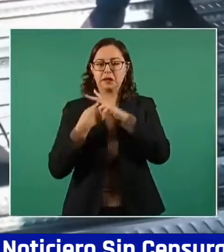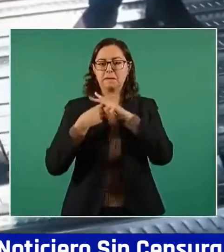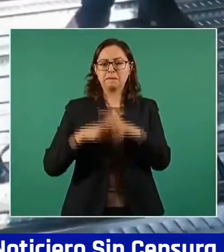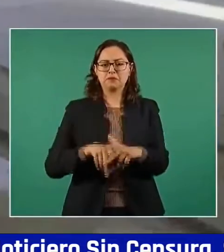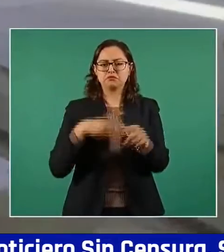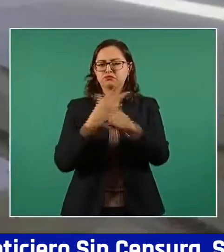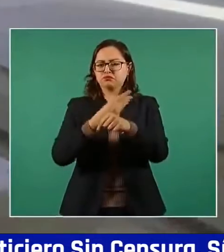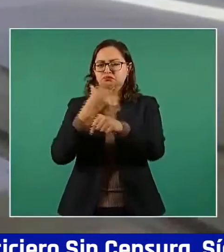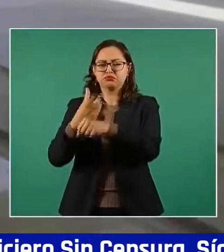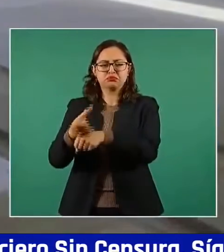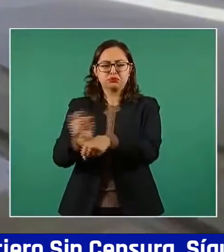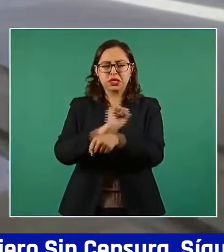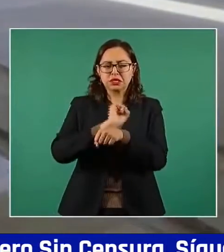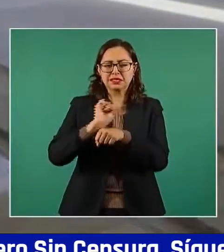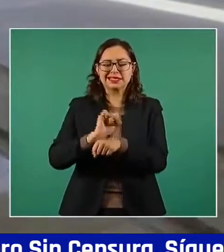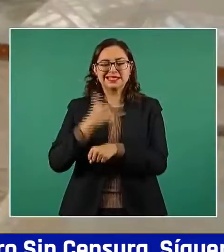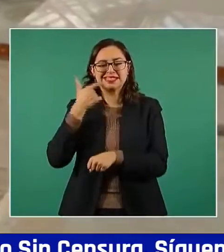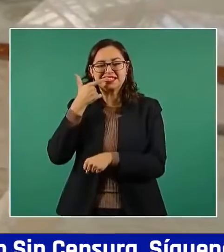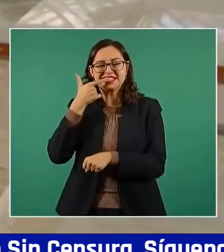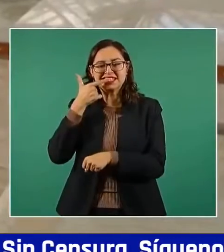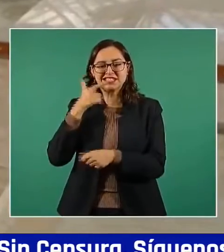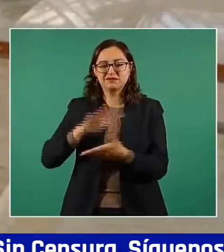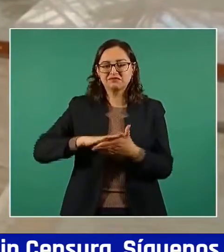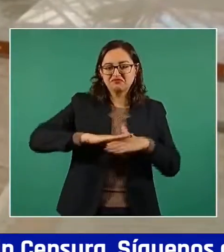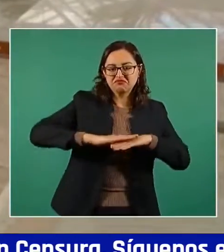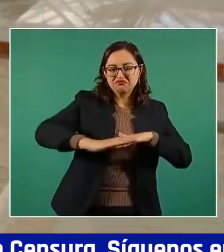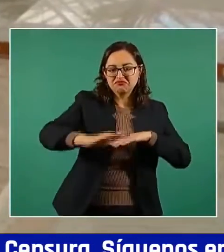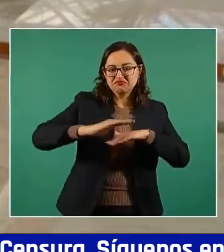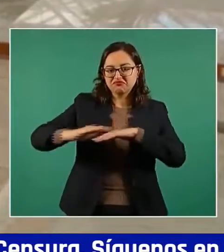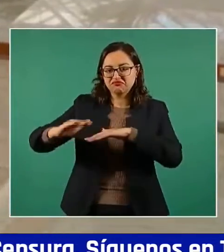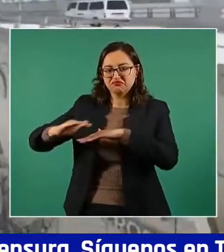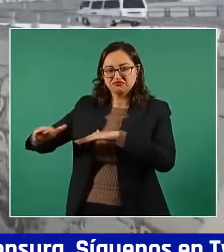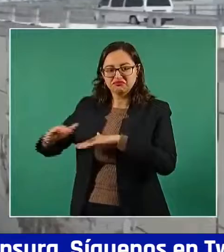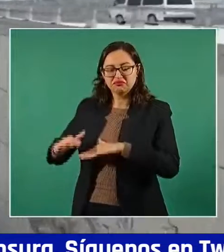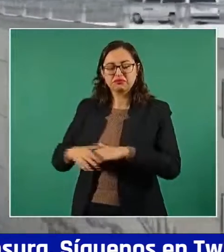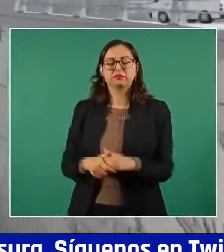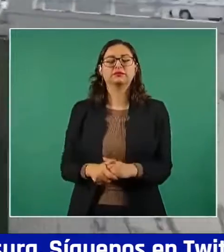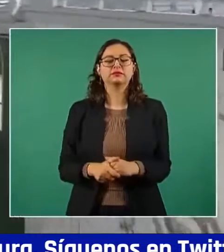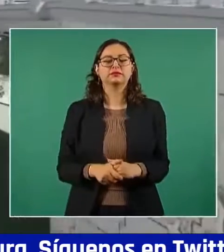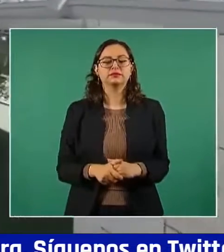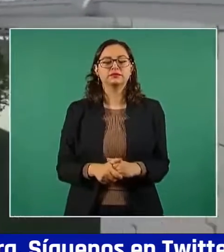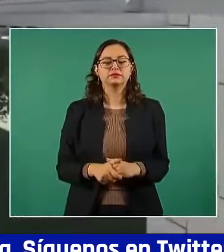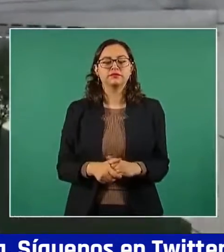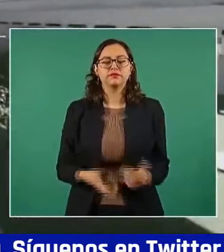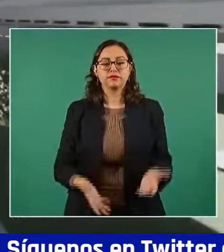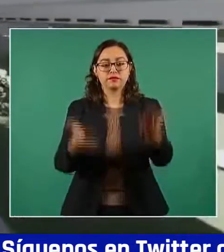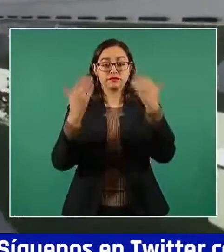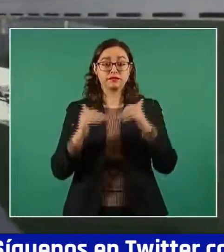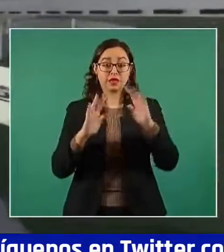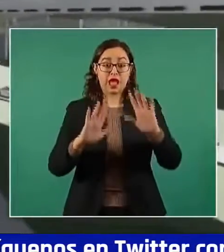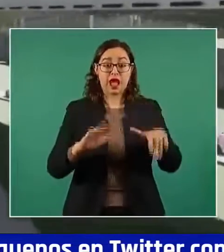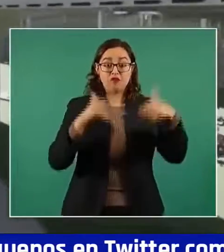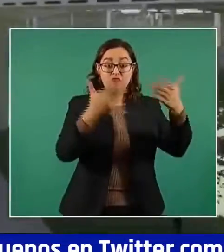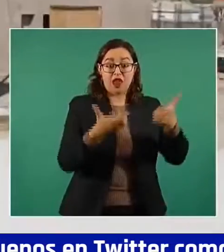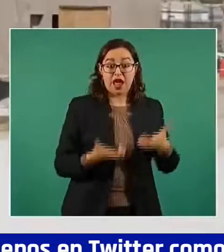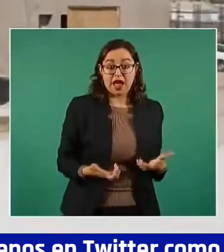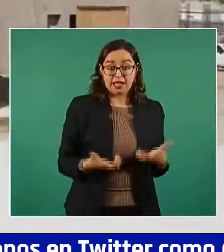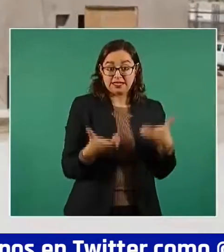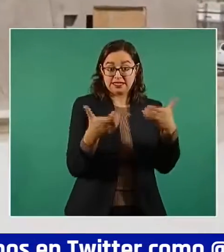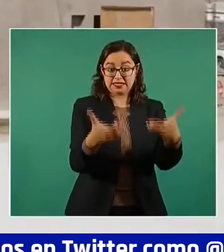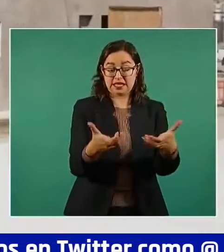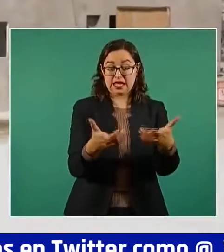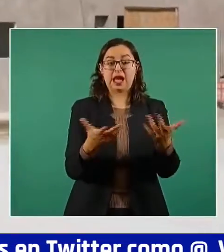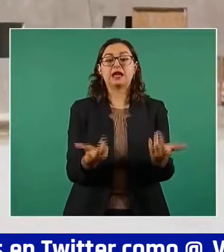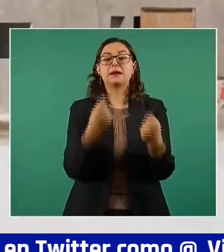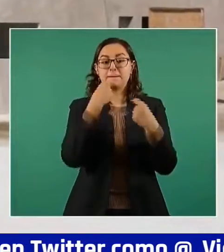ligera y colocación de mármol y porcelanato en piso de salas de última espera. En el eje troncal de circulación y obras complementarias, en el